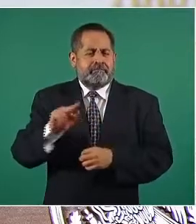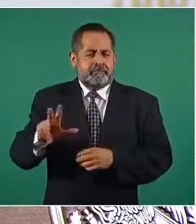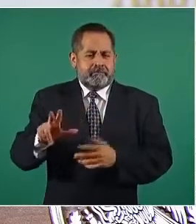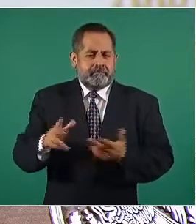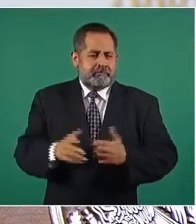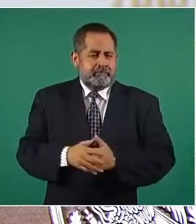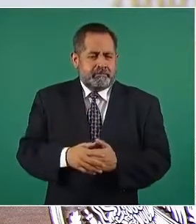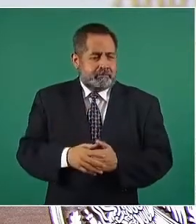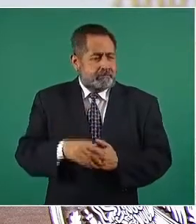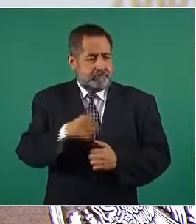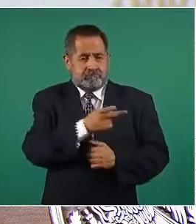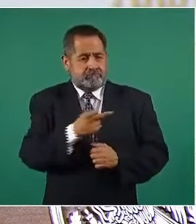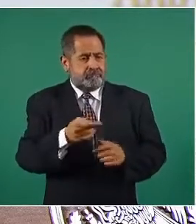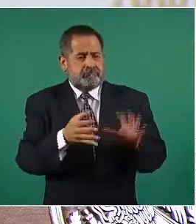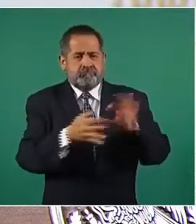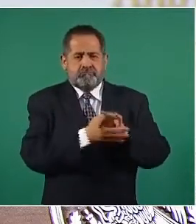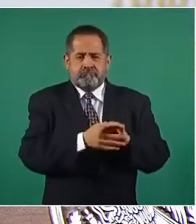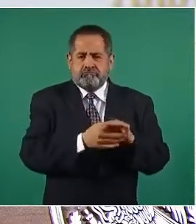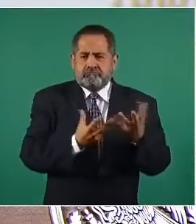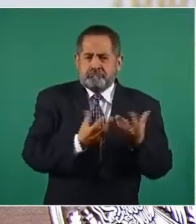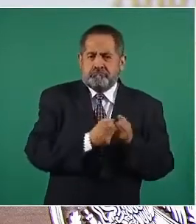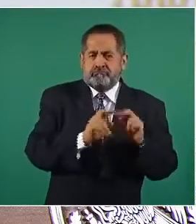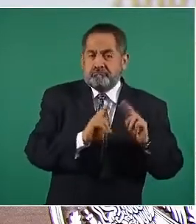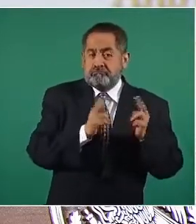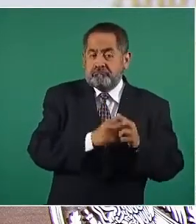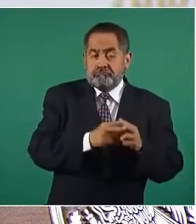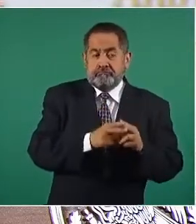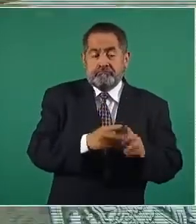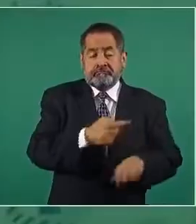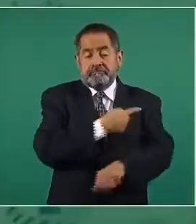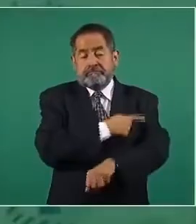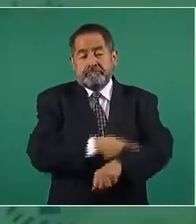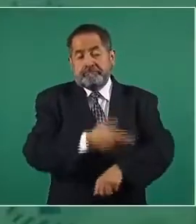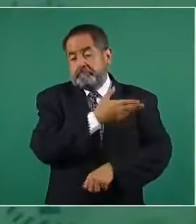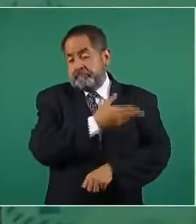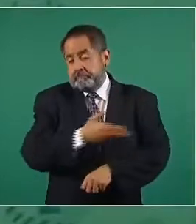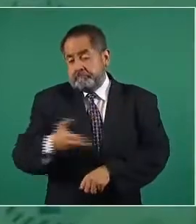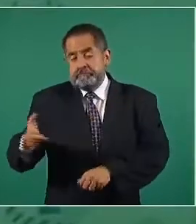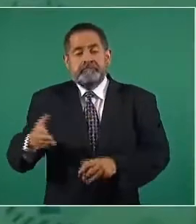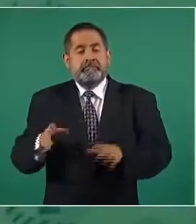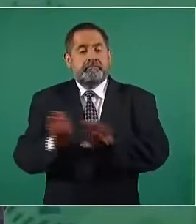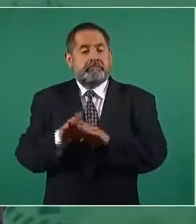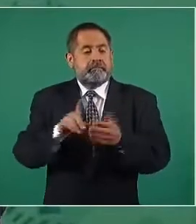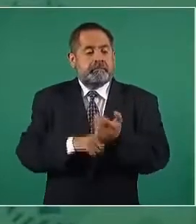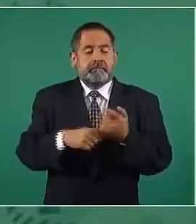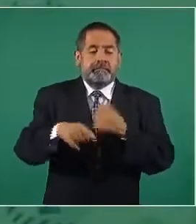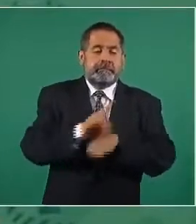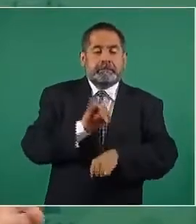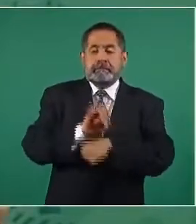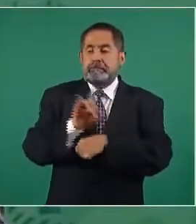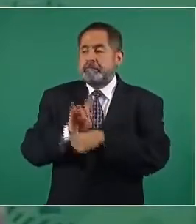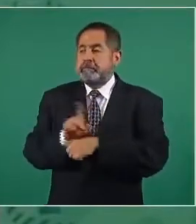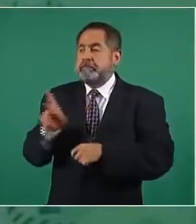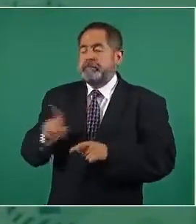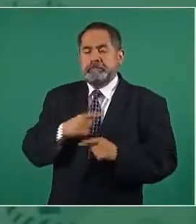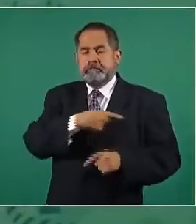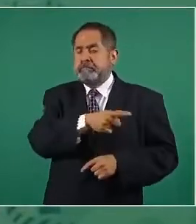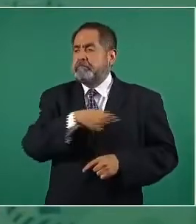Se unieron, nada más que desde entonces hasta ahora simulaban que eran